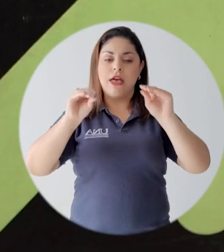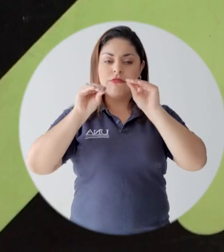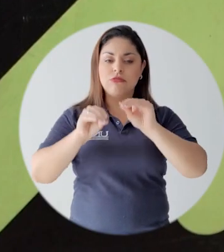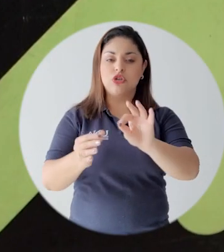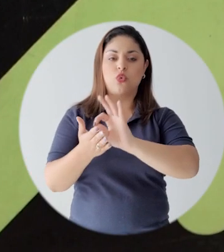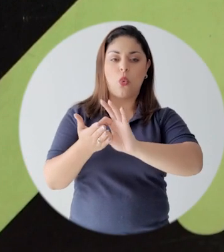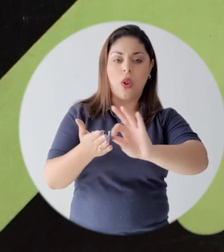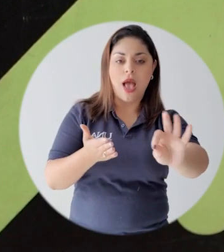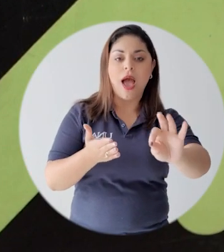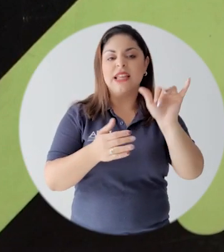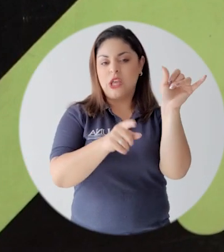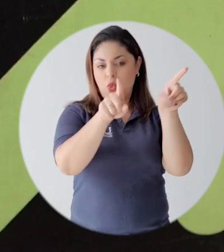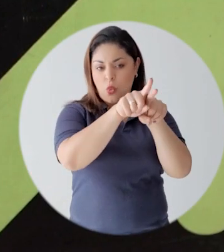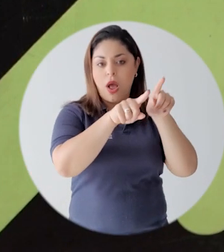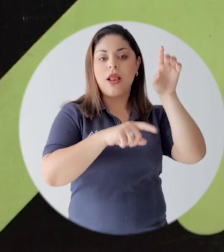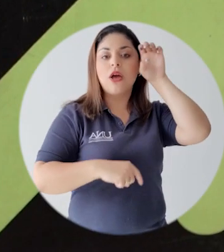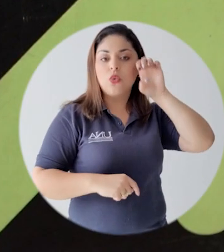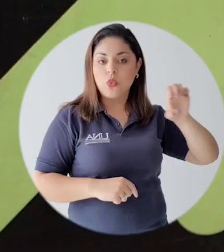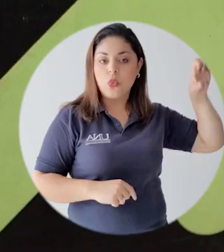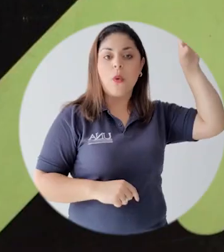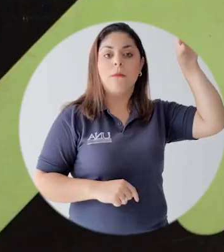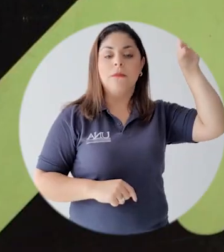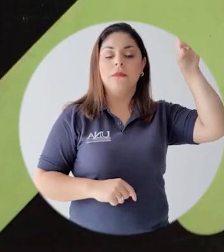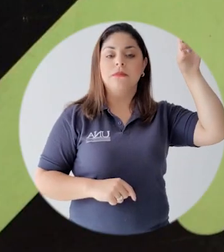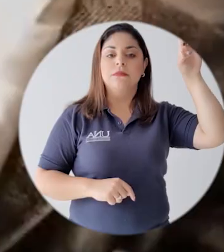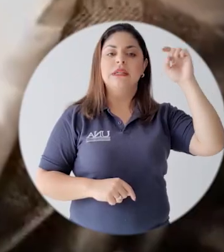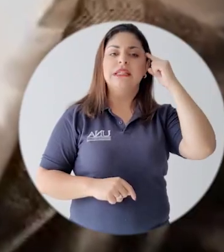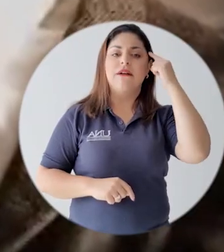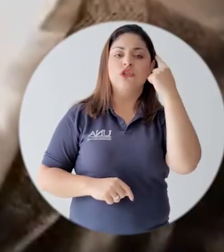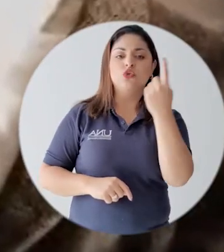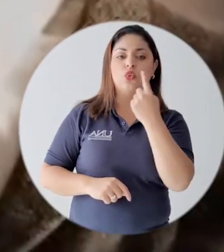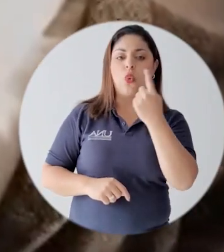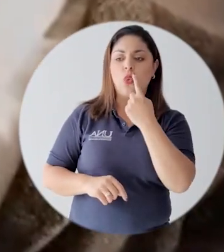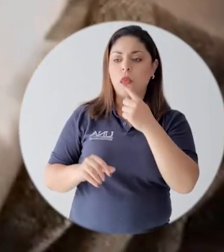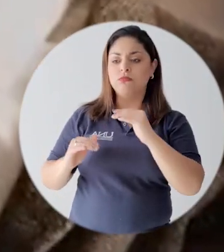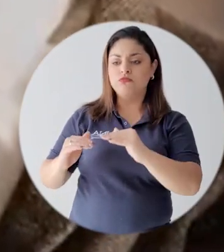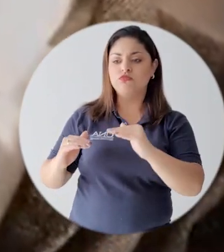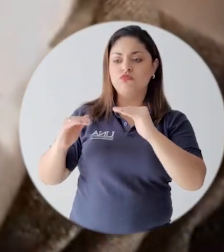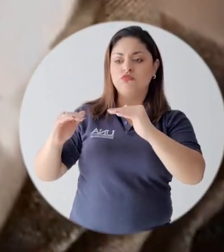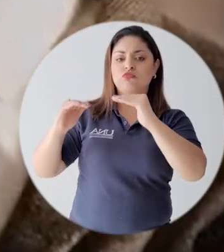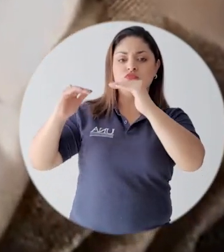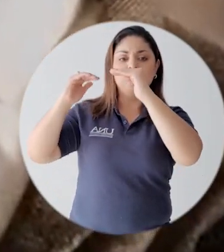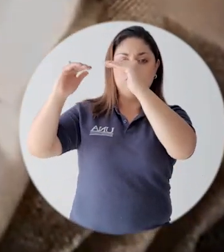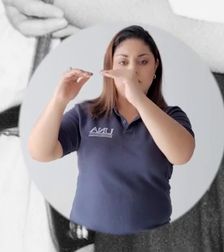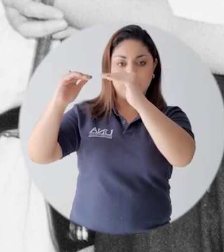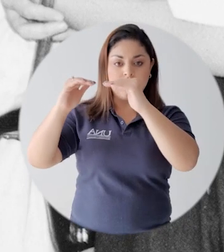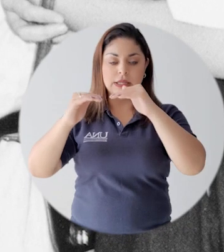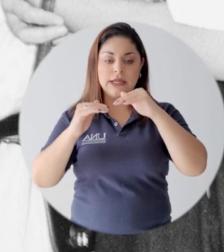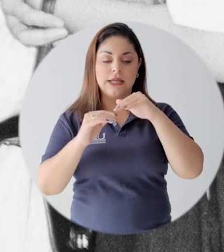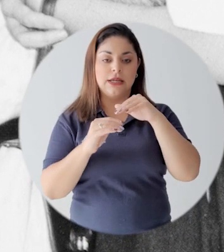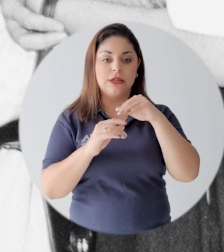piramidal europea, que solo perpetuaba la colonización cultural, según decía Ribeiro.